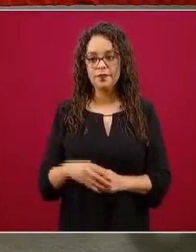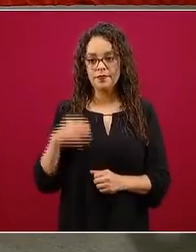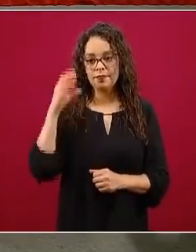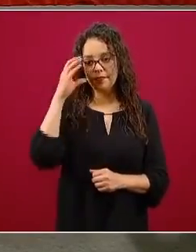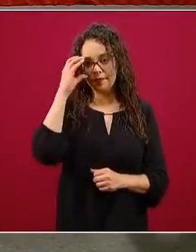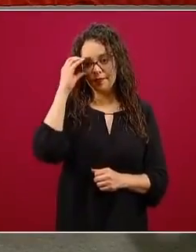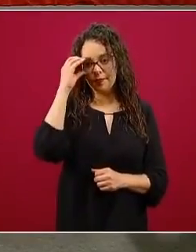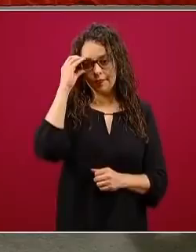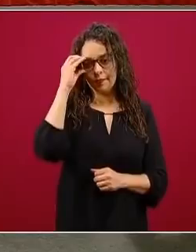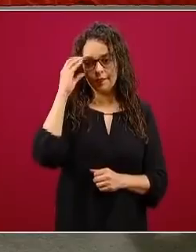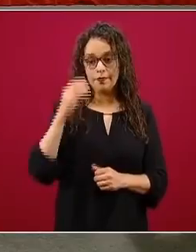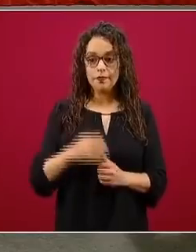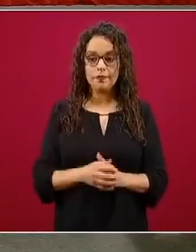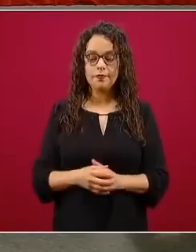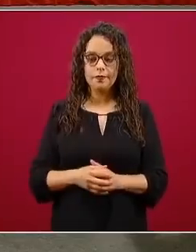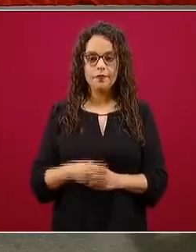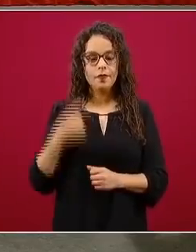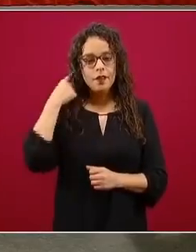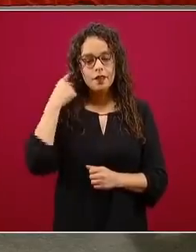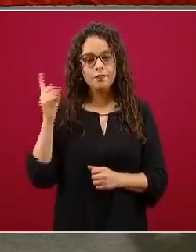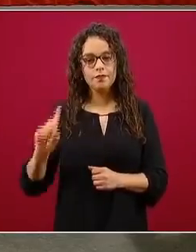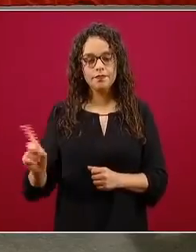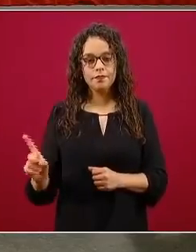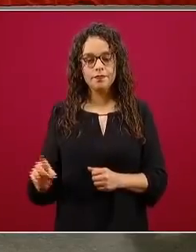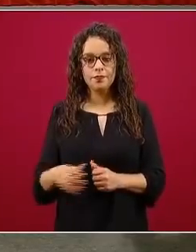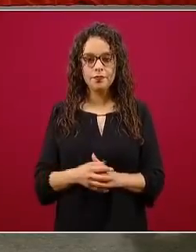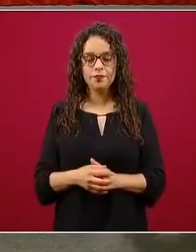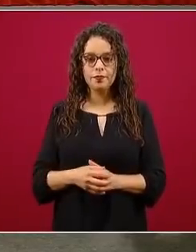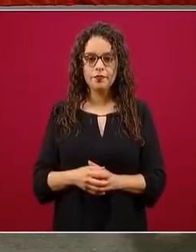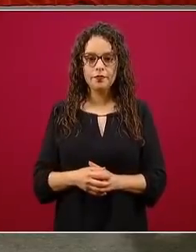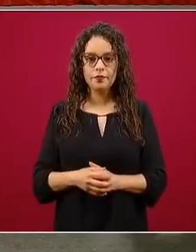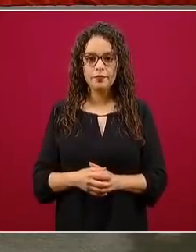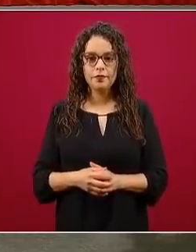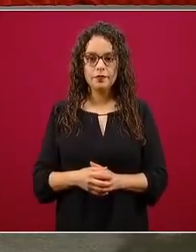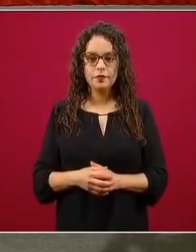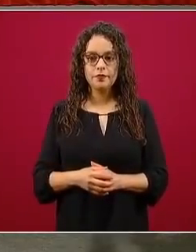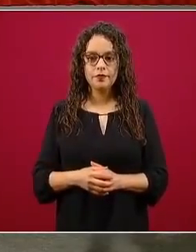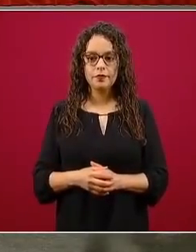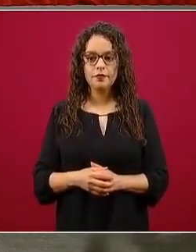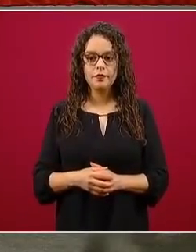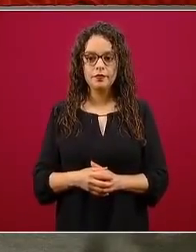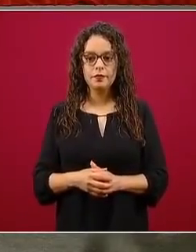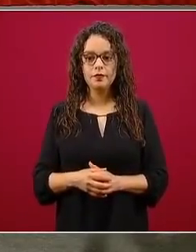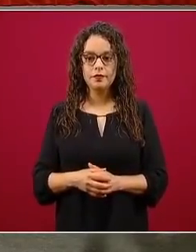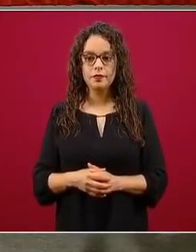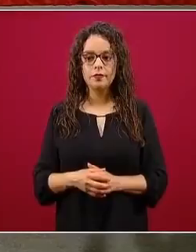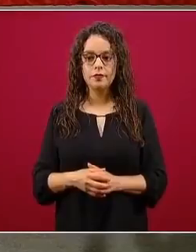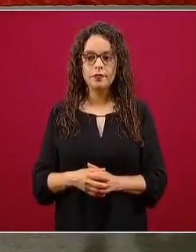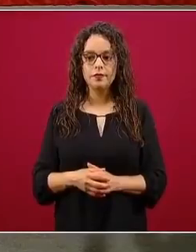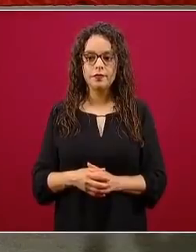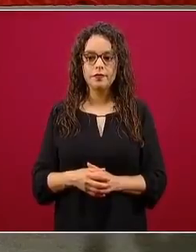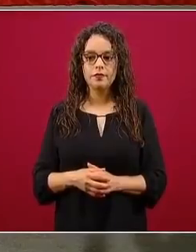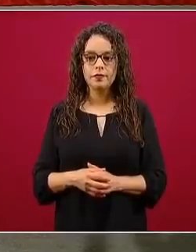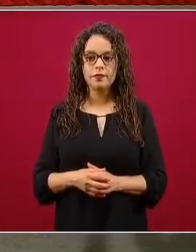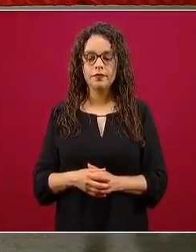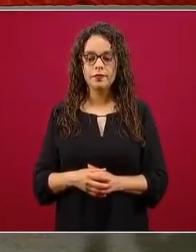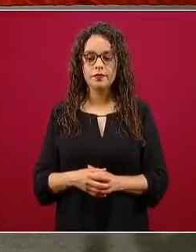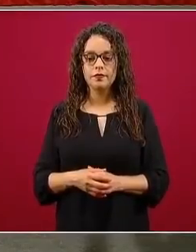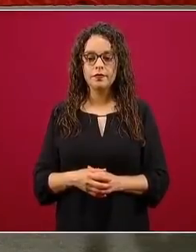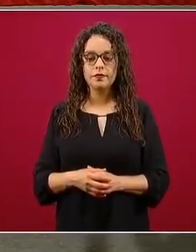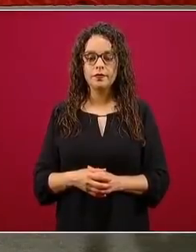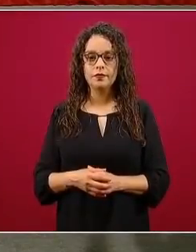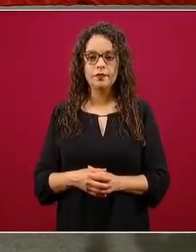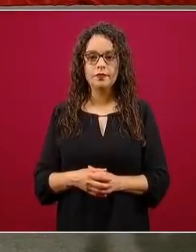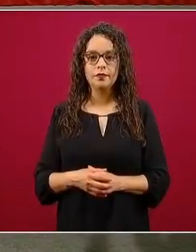señor subsecretario, director Alomía, director del Seguro. Buenas tardes. Unas preguntas. Cuando